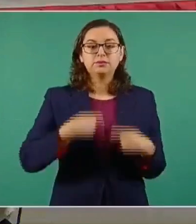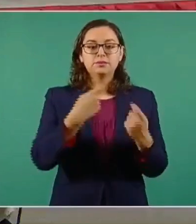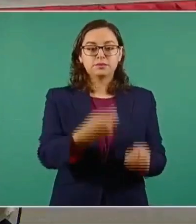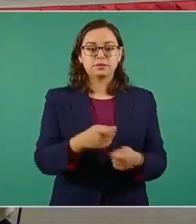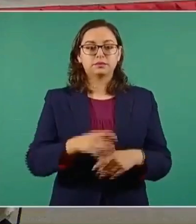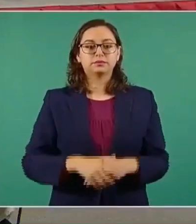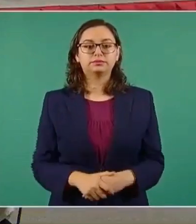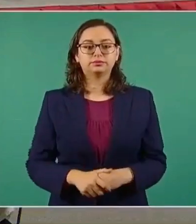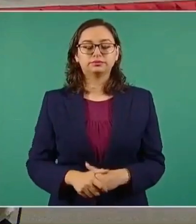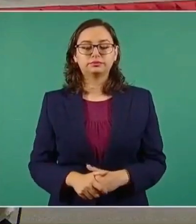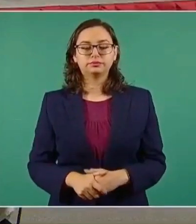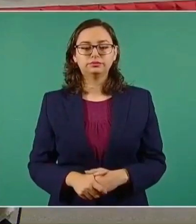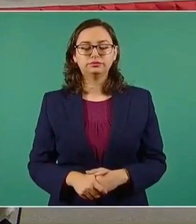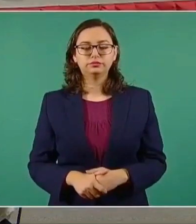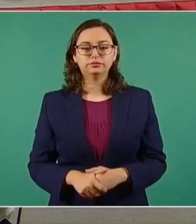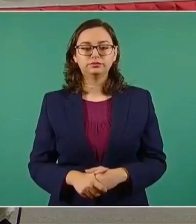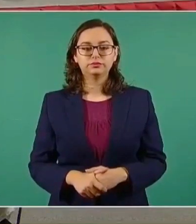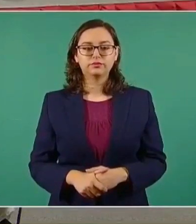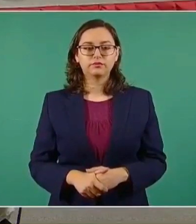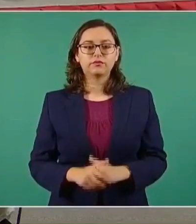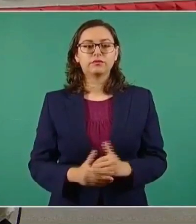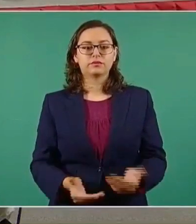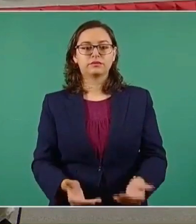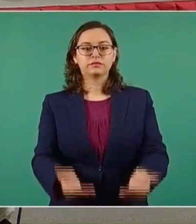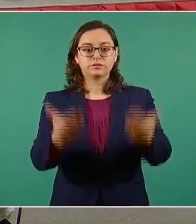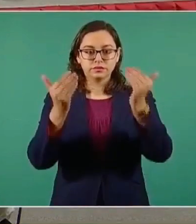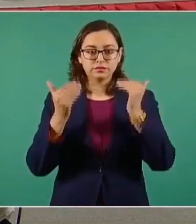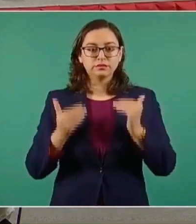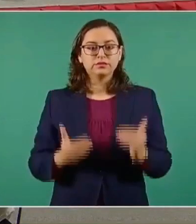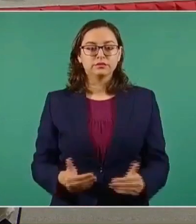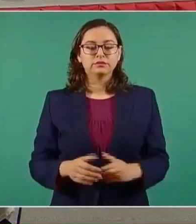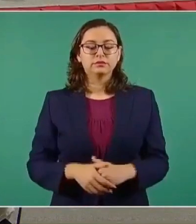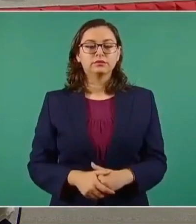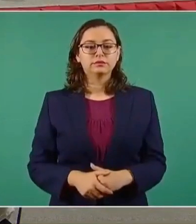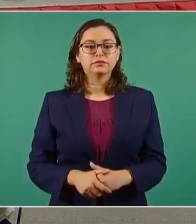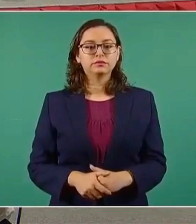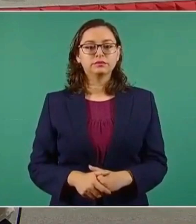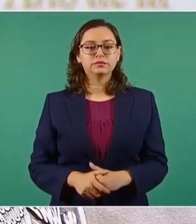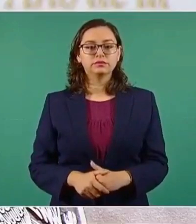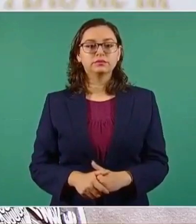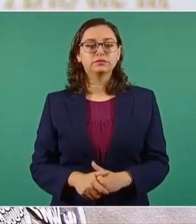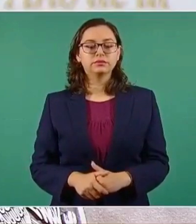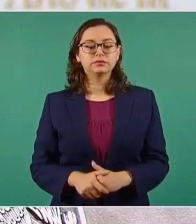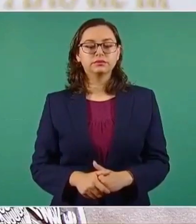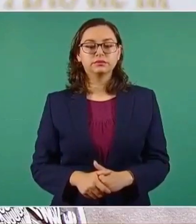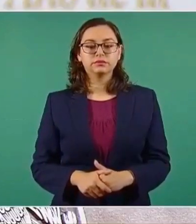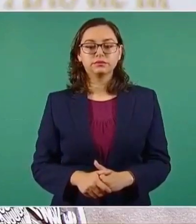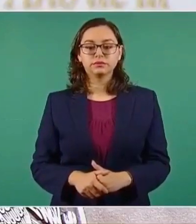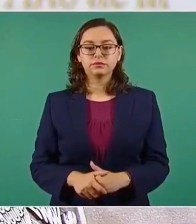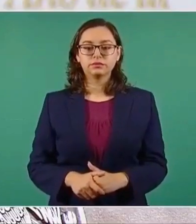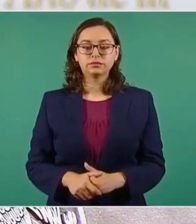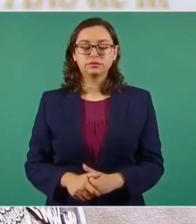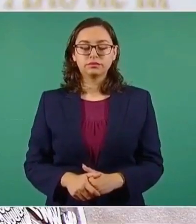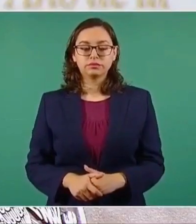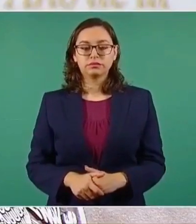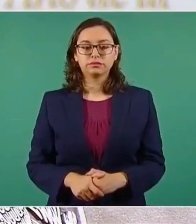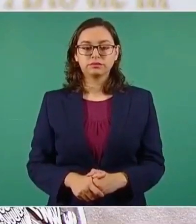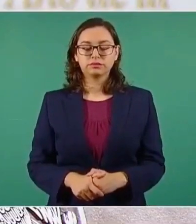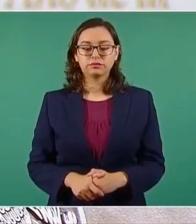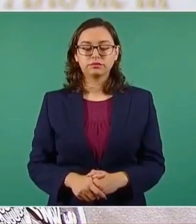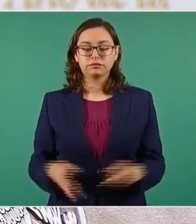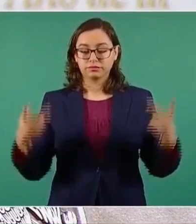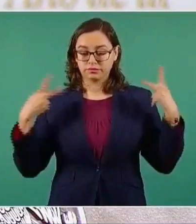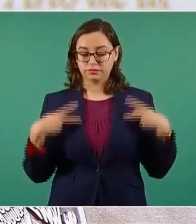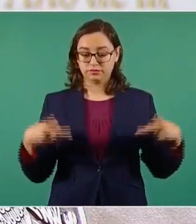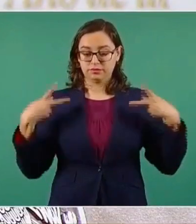de los condecorados? En la siguiente imagen, si bien cerca de casi el 70% de